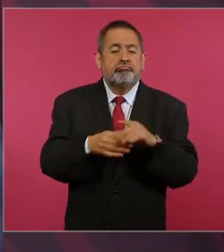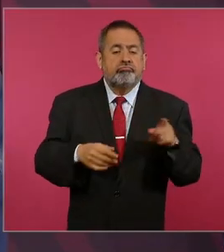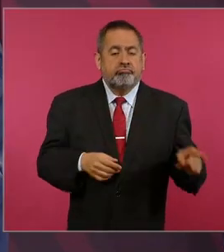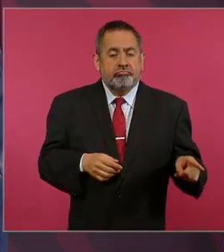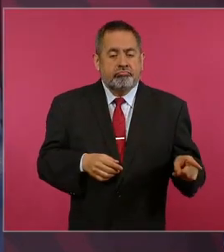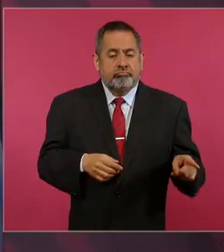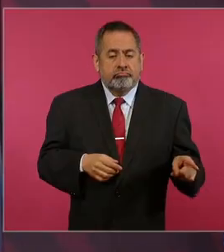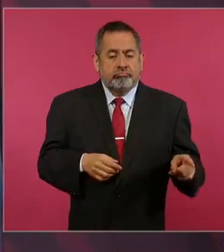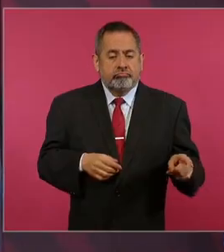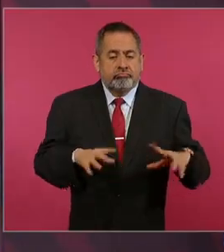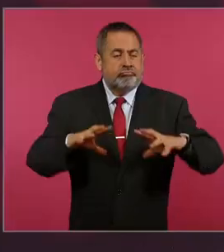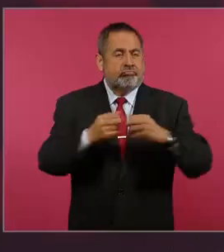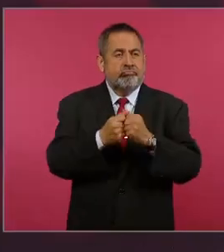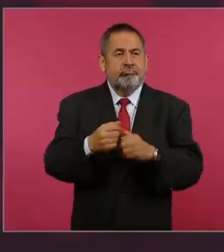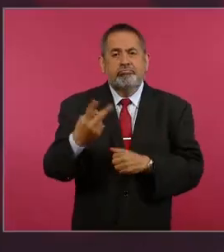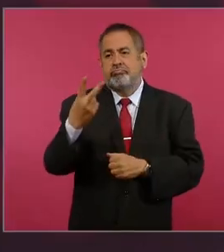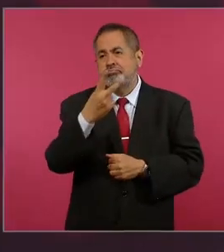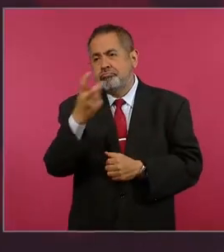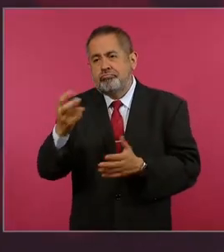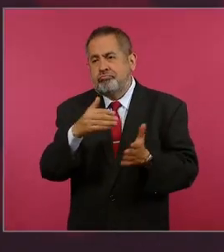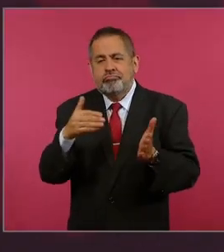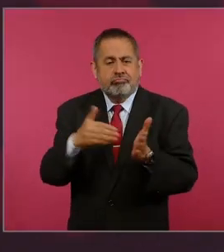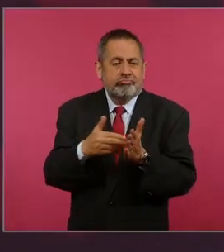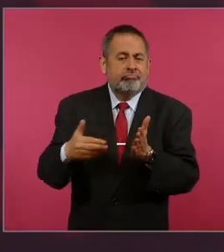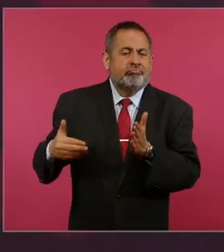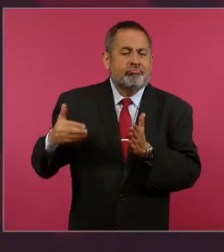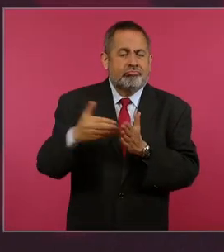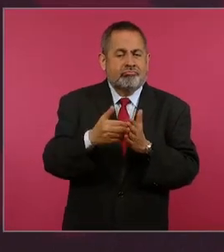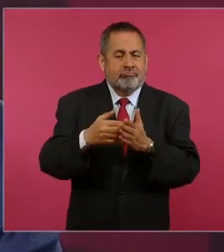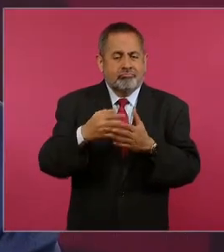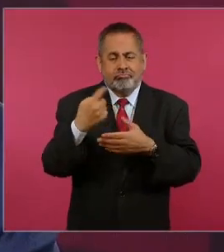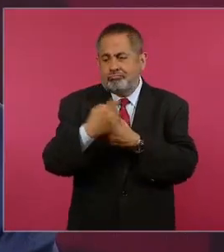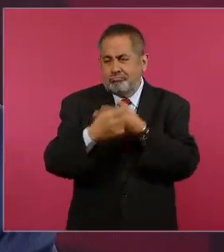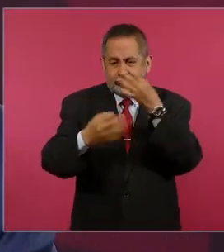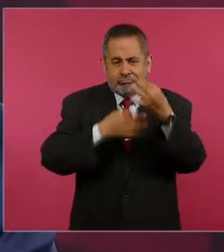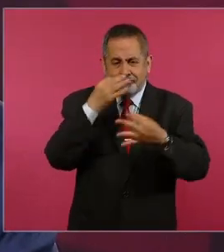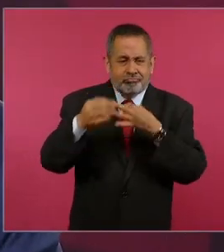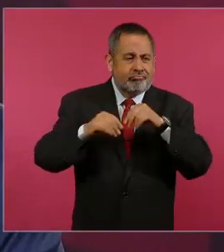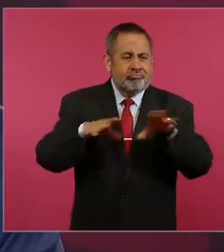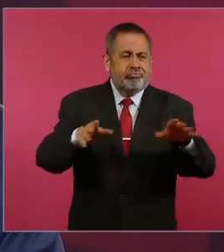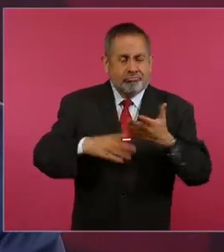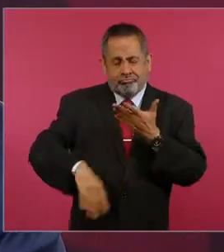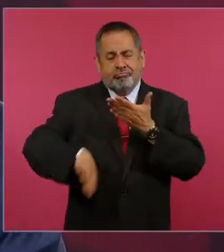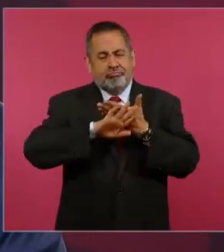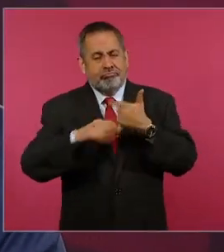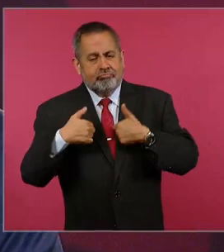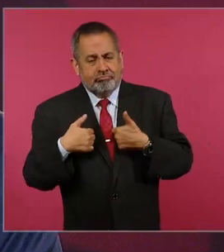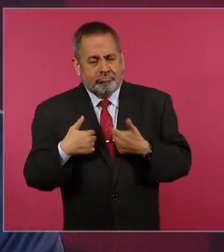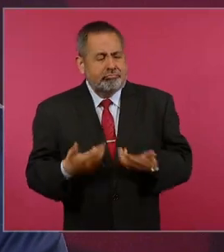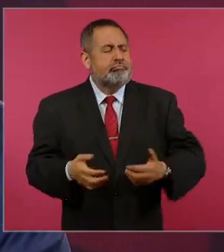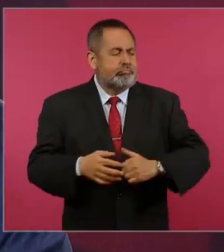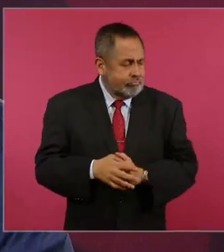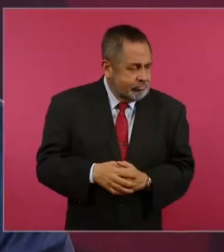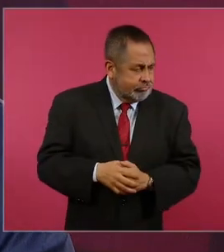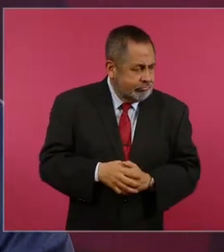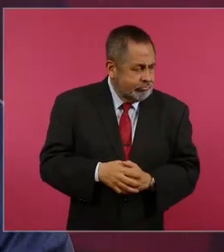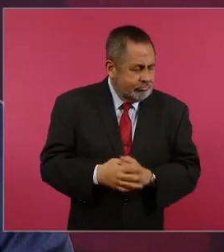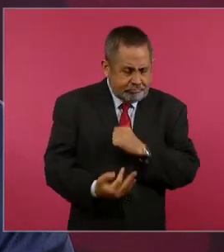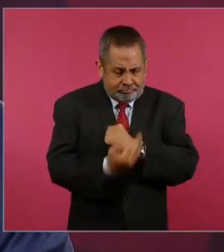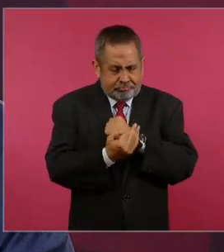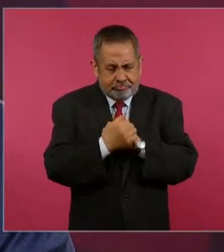de 200 millones de mensajes en contra mía?